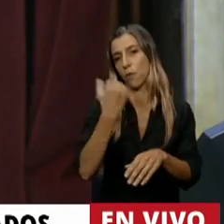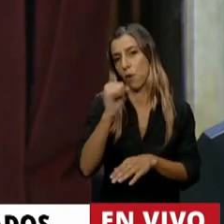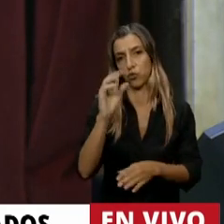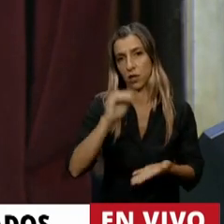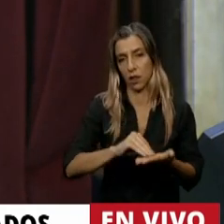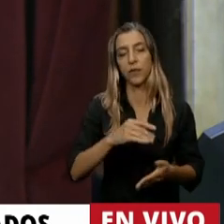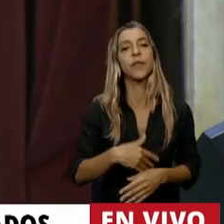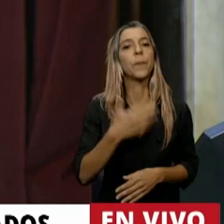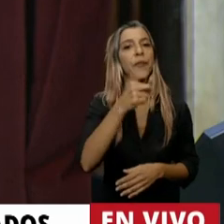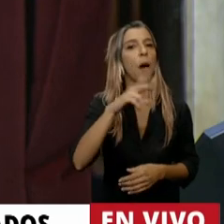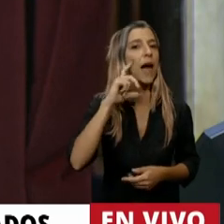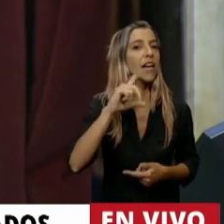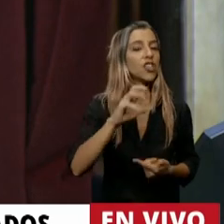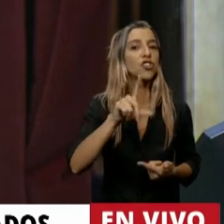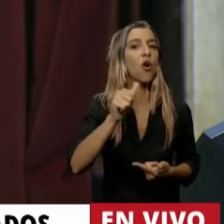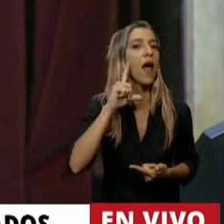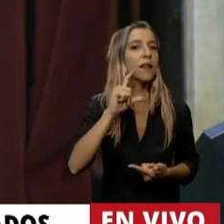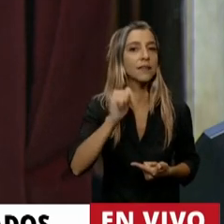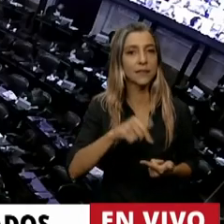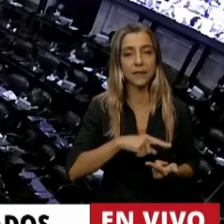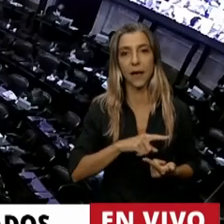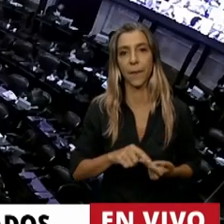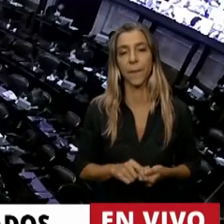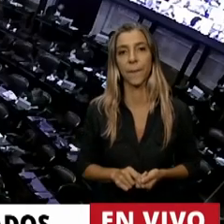Diputada Aparicio Alicia.